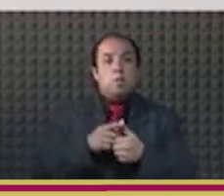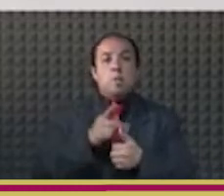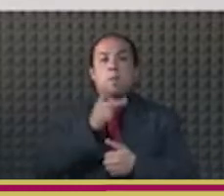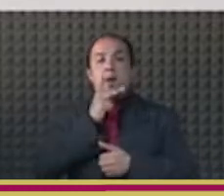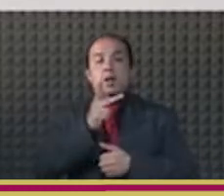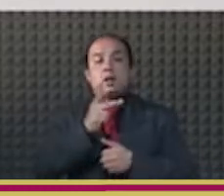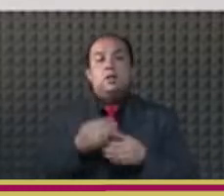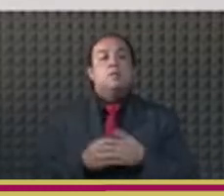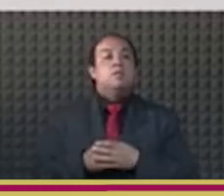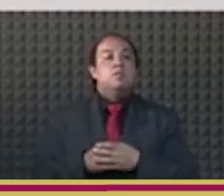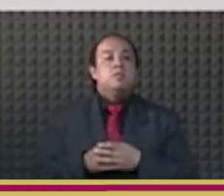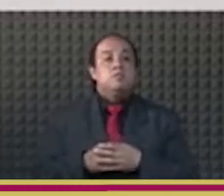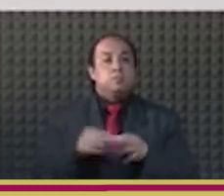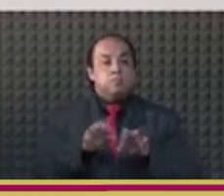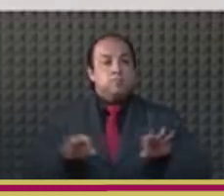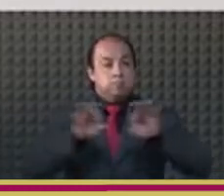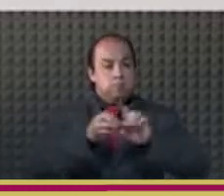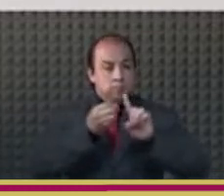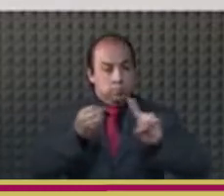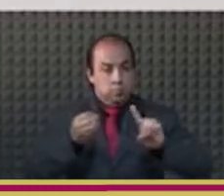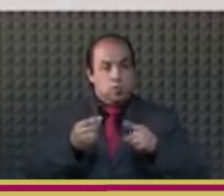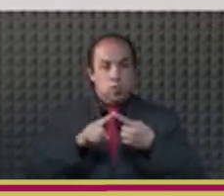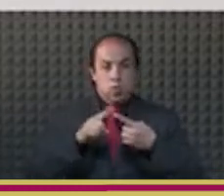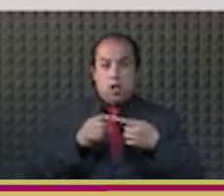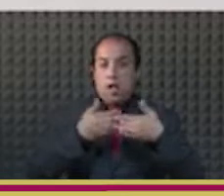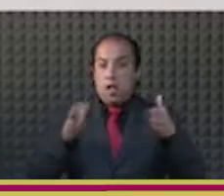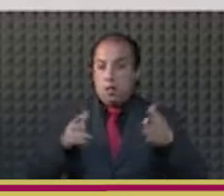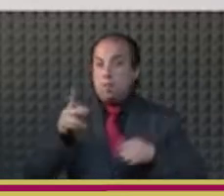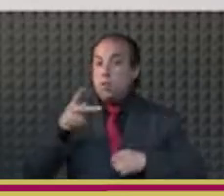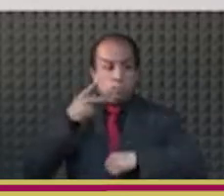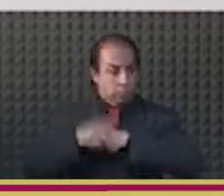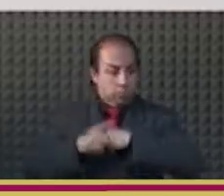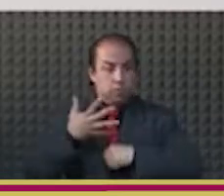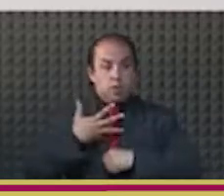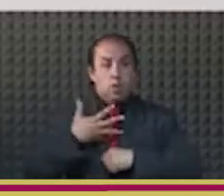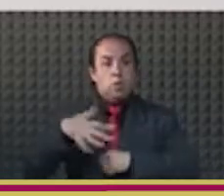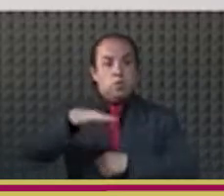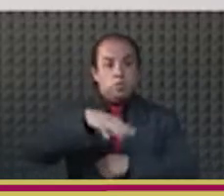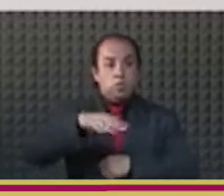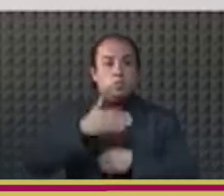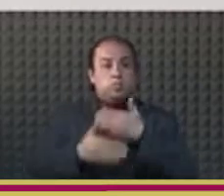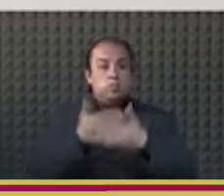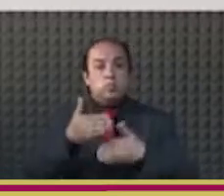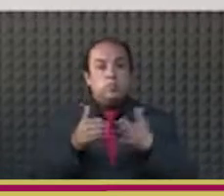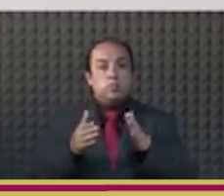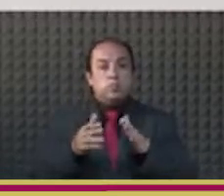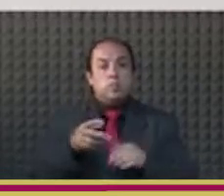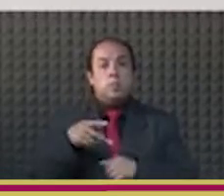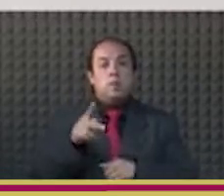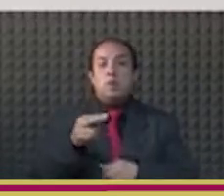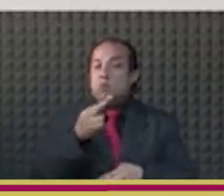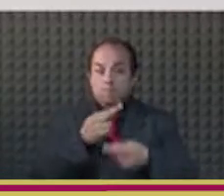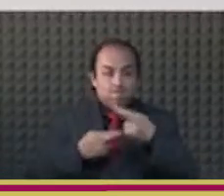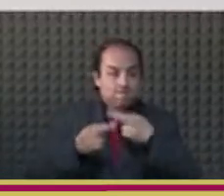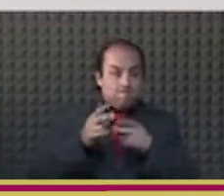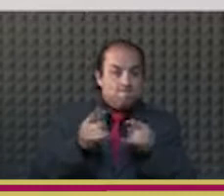reactivar sin arriesgar. Se busca alcanzar procesos de reapertura y reactivación sin retrocesos mediante